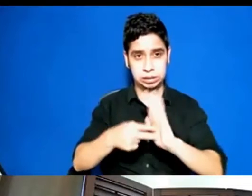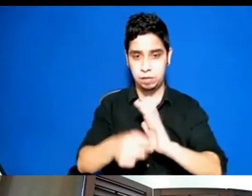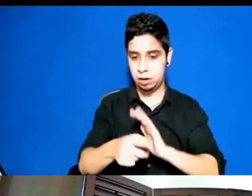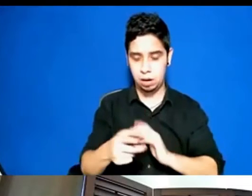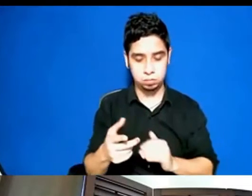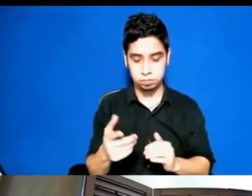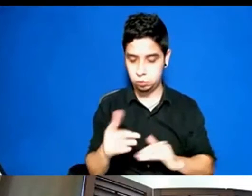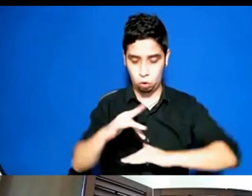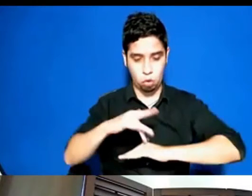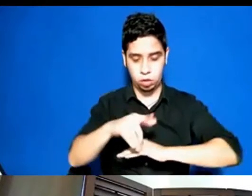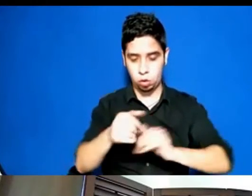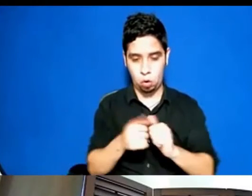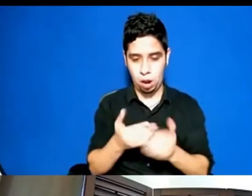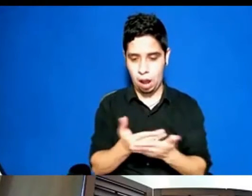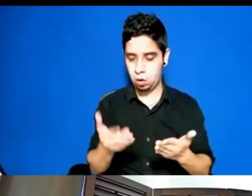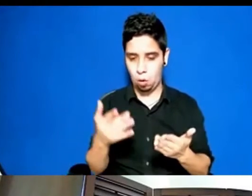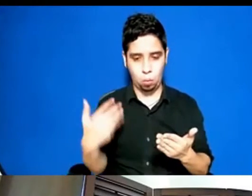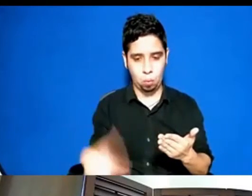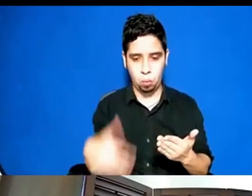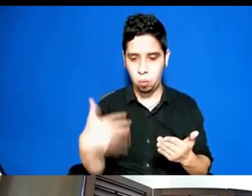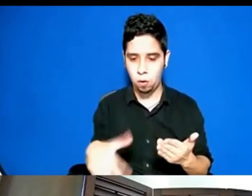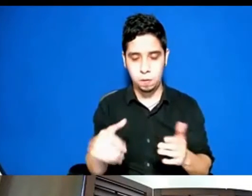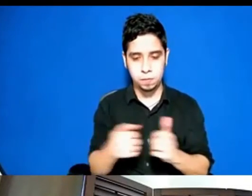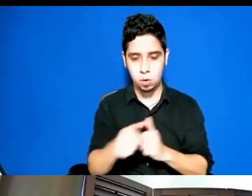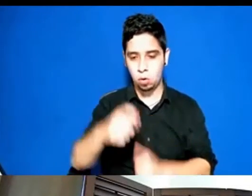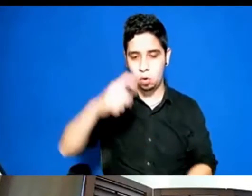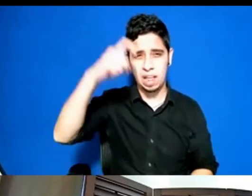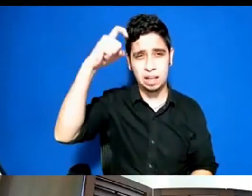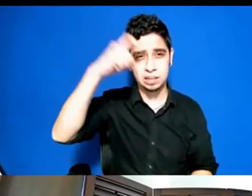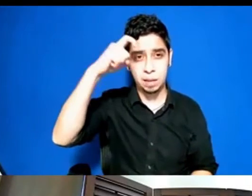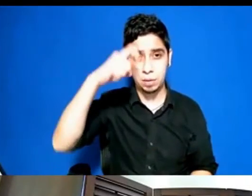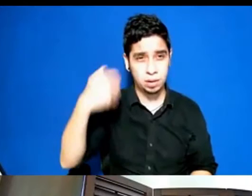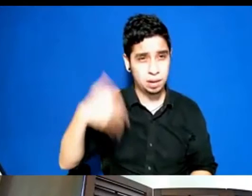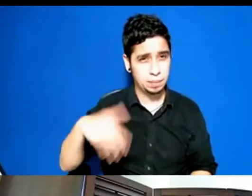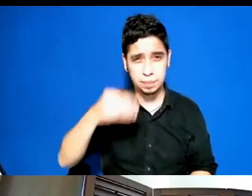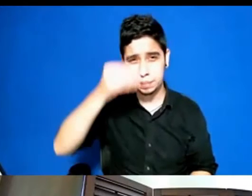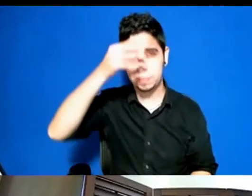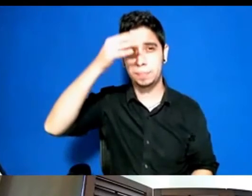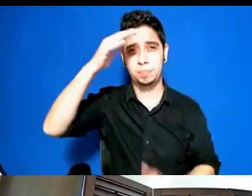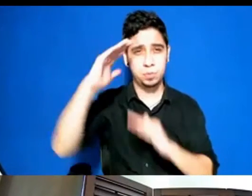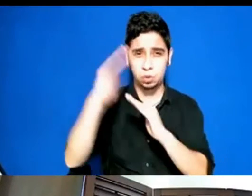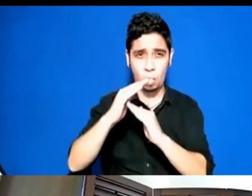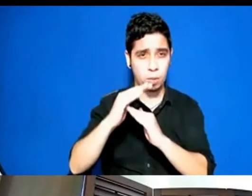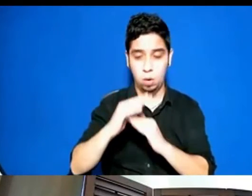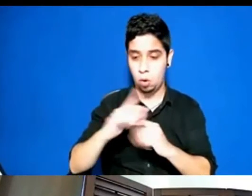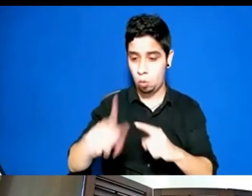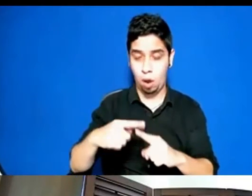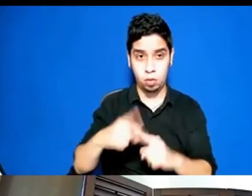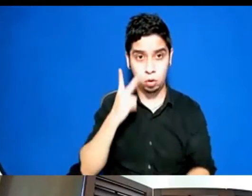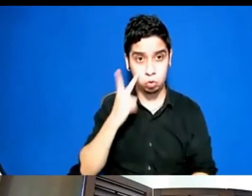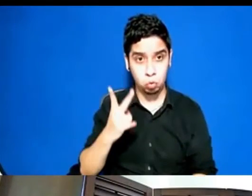uno. Algo con una sabiduría impresionante cuando tú ves y